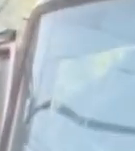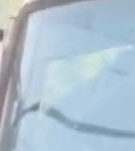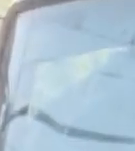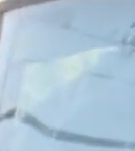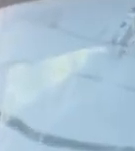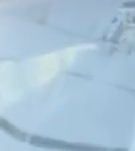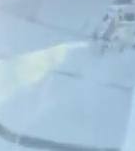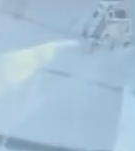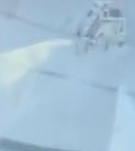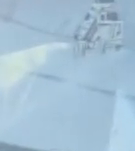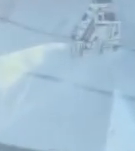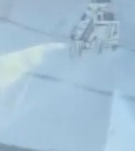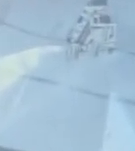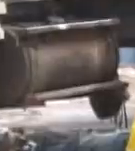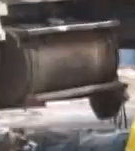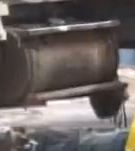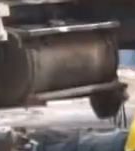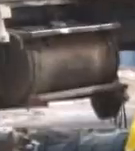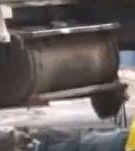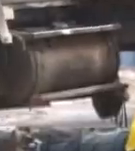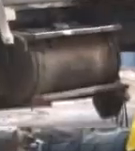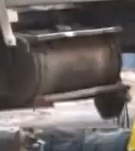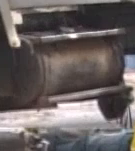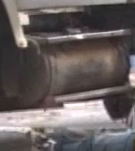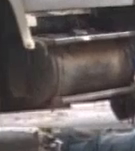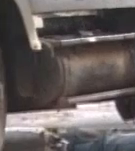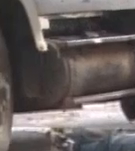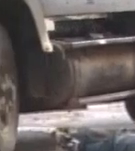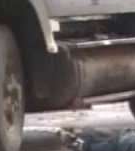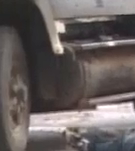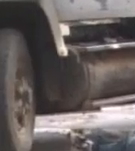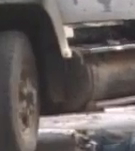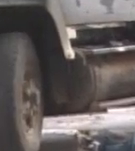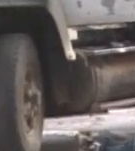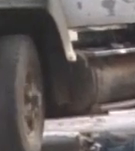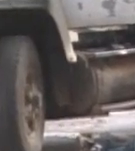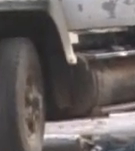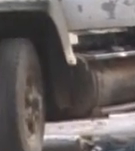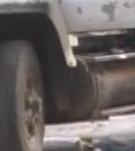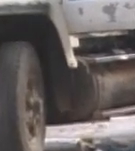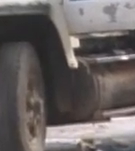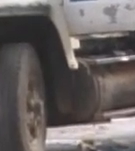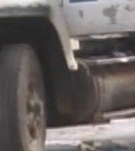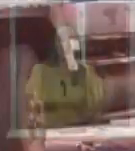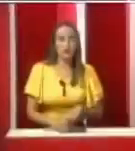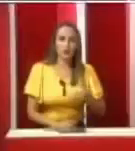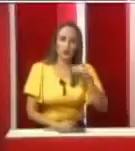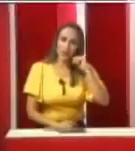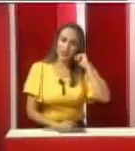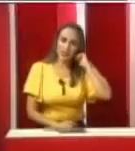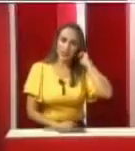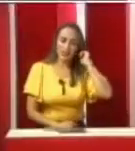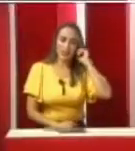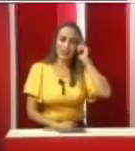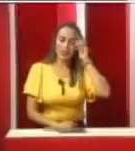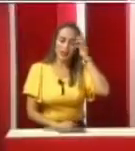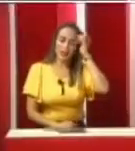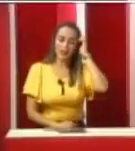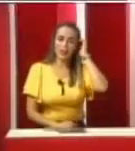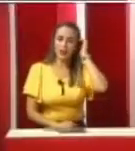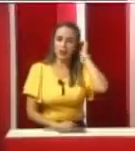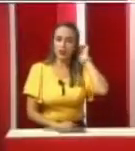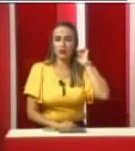de la extorsión así es yo lo que hacer entonces por dónde empezar para poder erradicar así las estructuras de